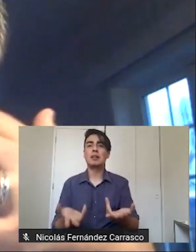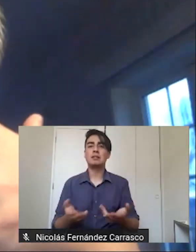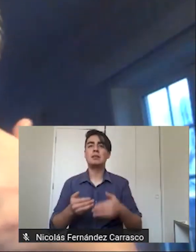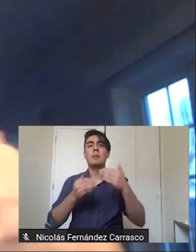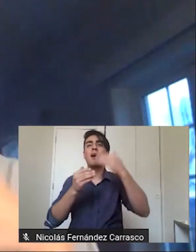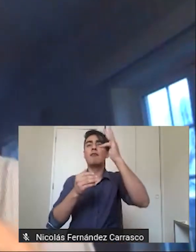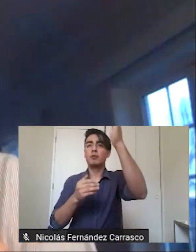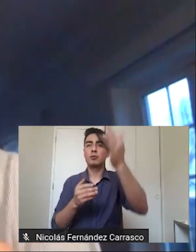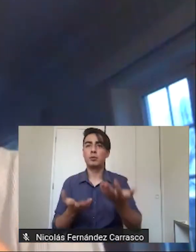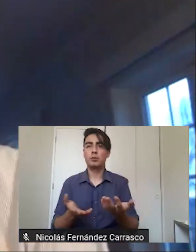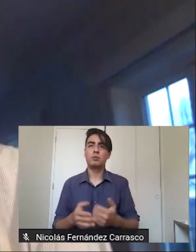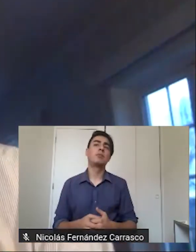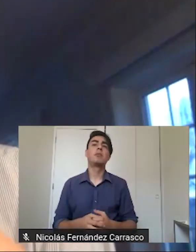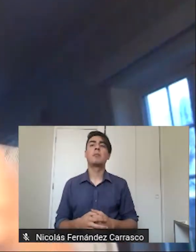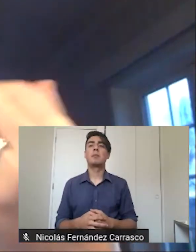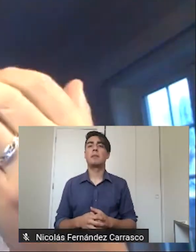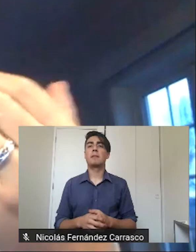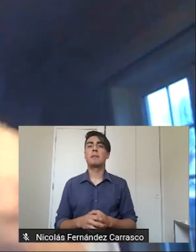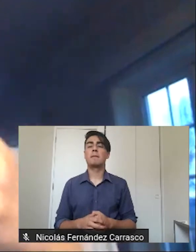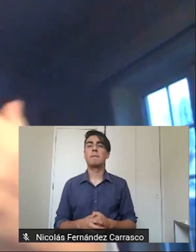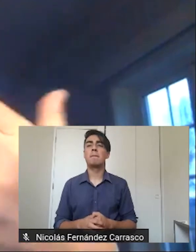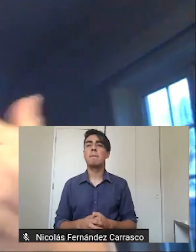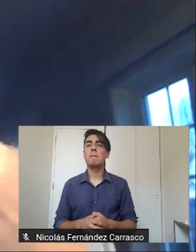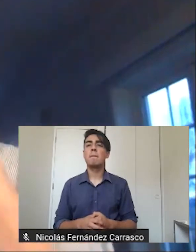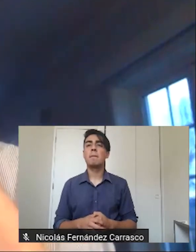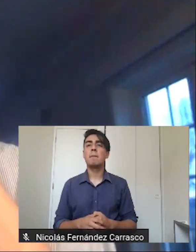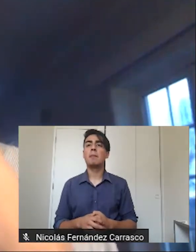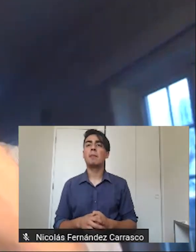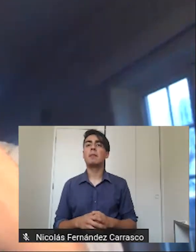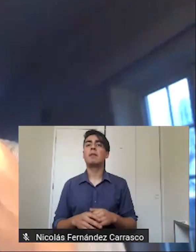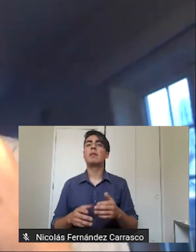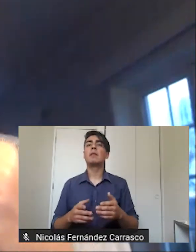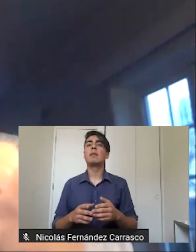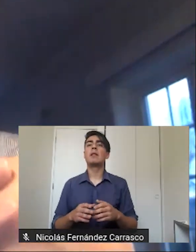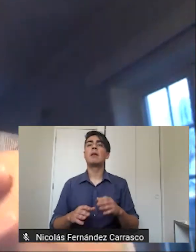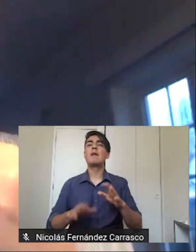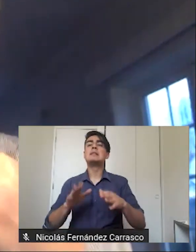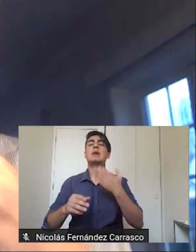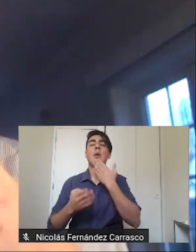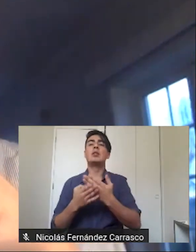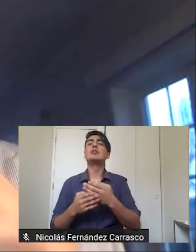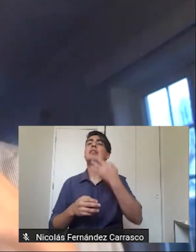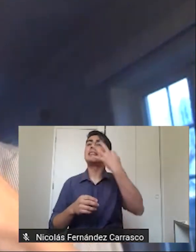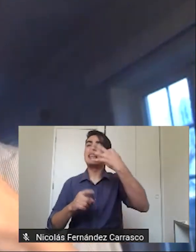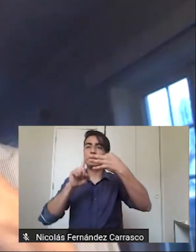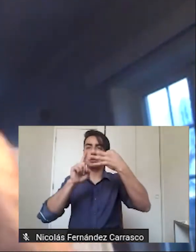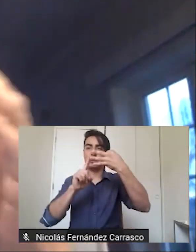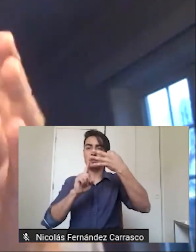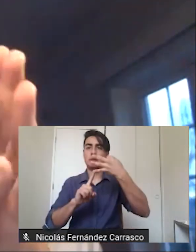Para transformar problemas profundos, usualmente se necesitan tres cosas en una sociedad: